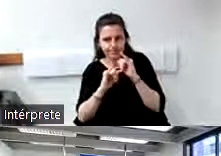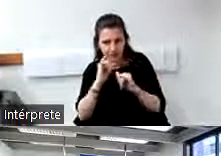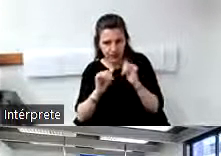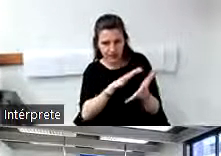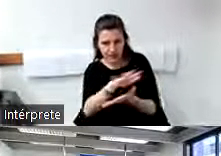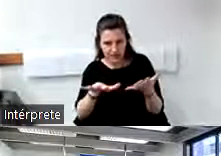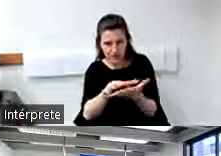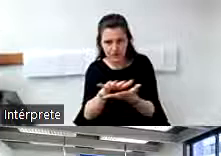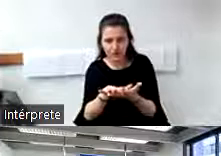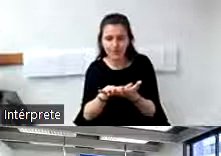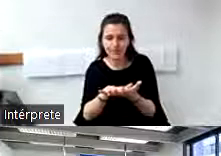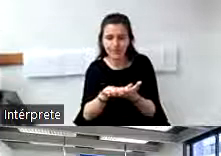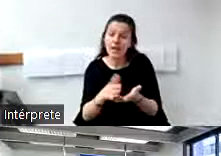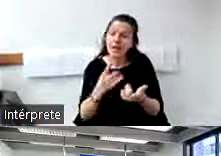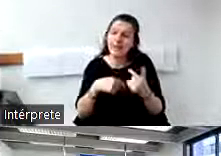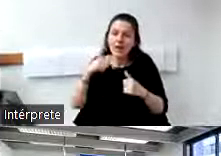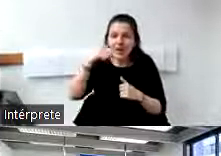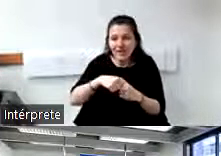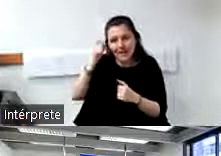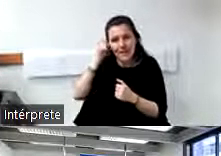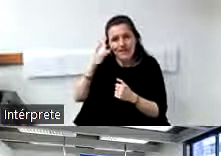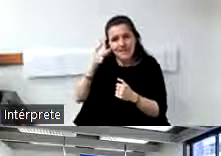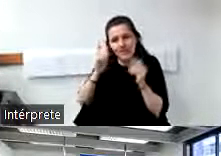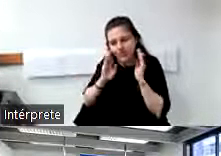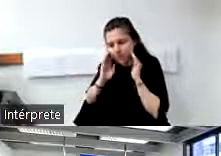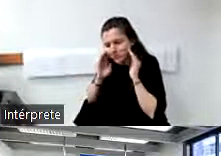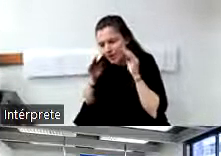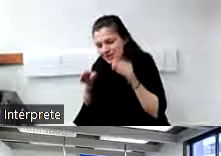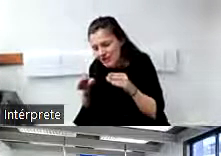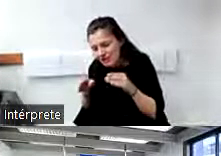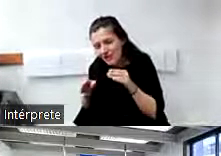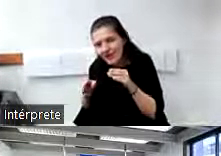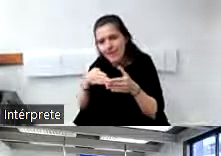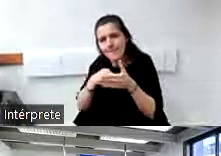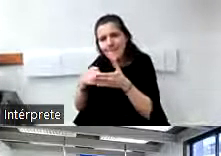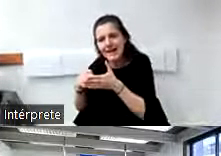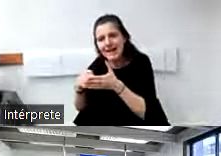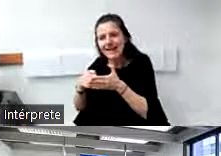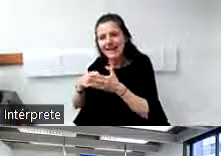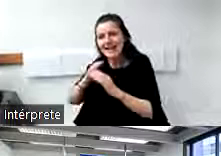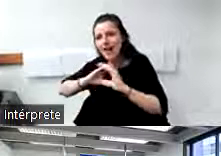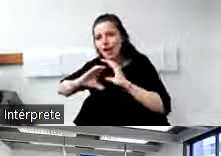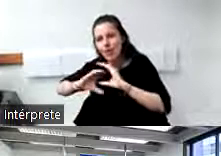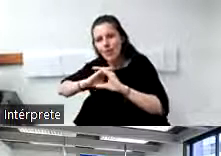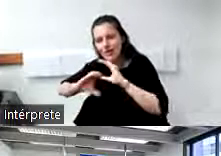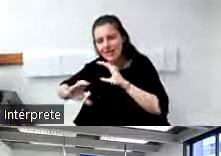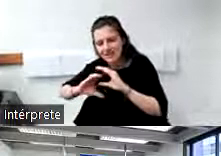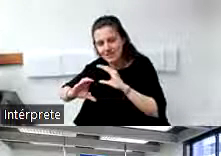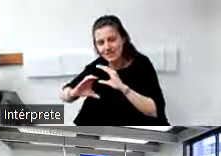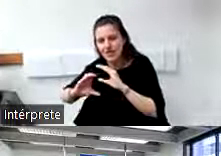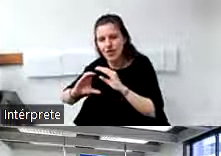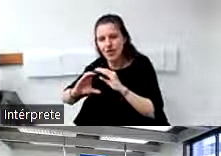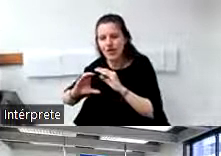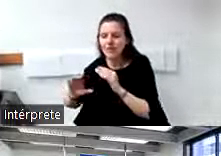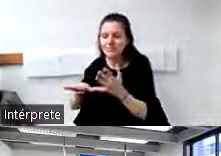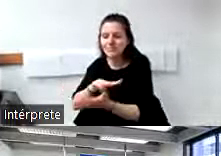de esta capacitación está hecha en las barreras actitudinales y de comunicación, pero no queríamos dejarla